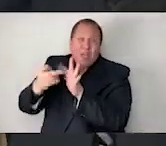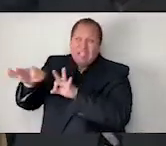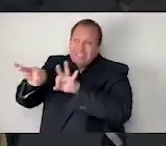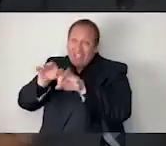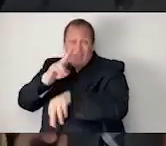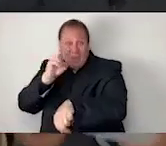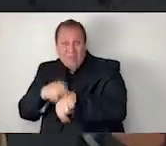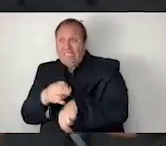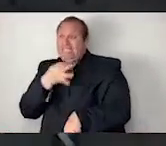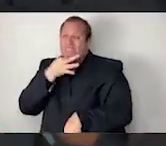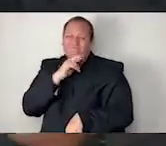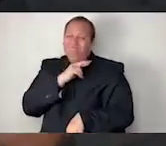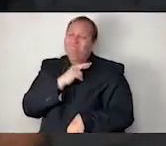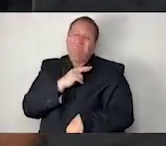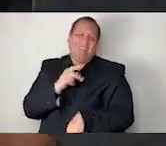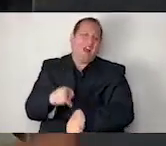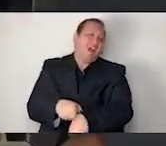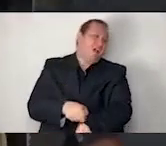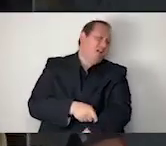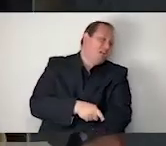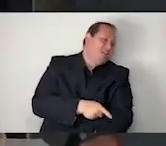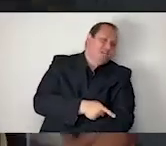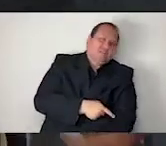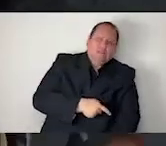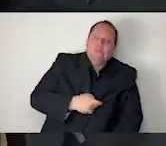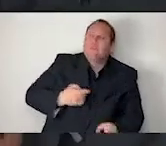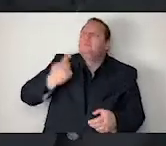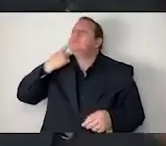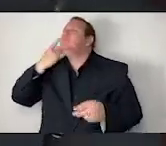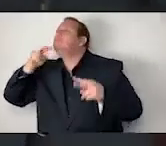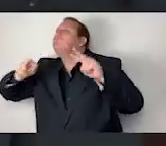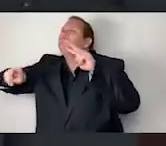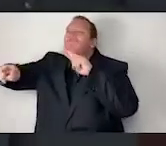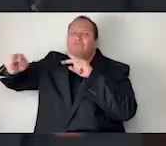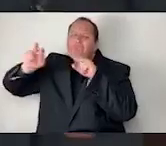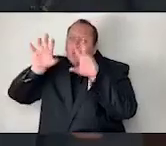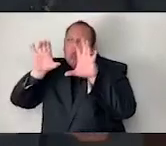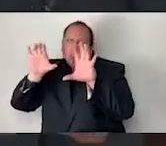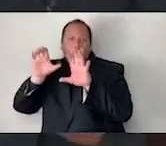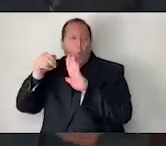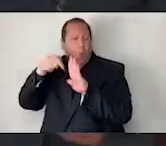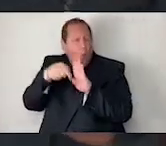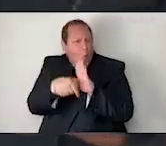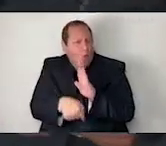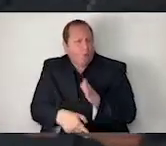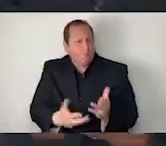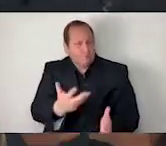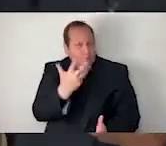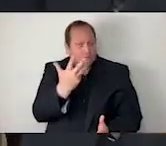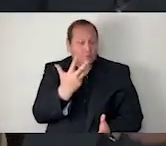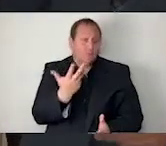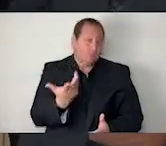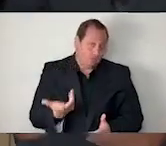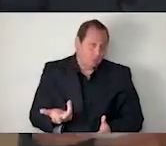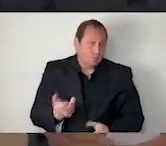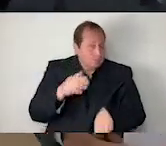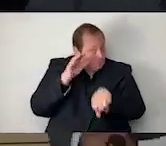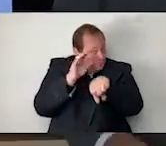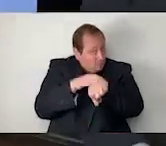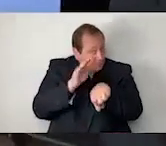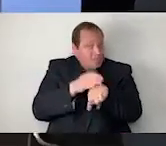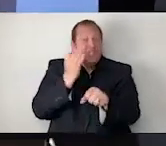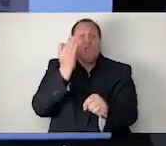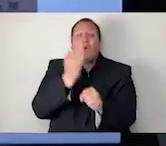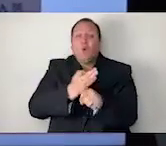con mucha complejidad así bien les expresó este es el modelo de sellos que se está colocando a través de la